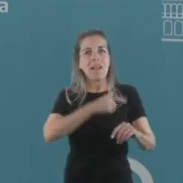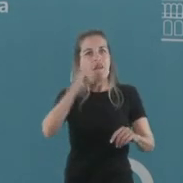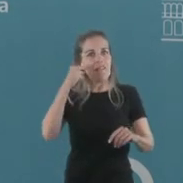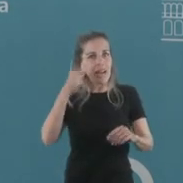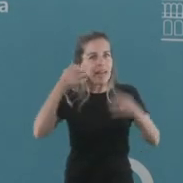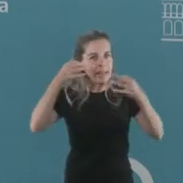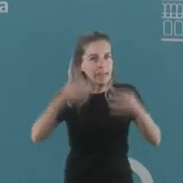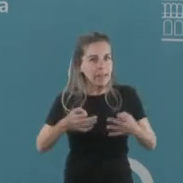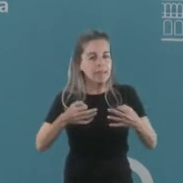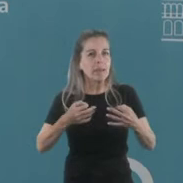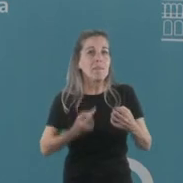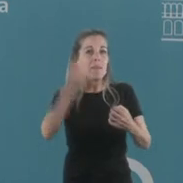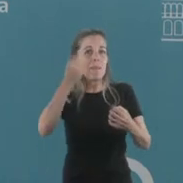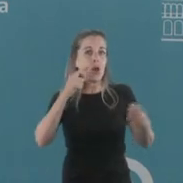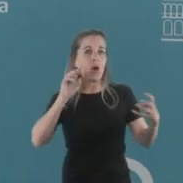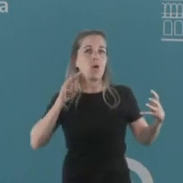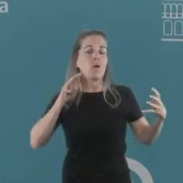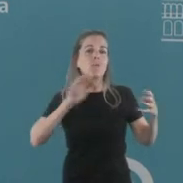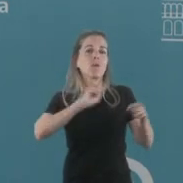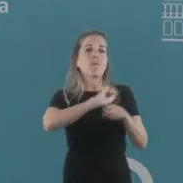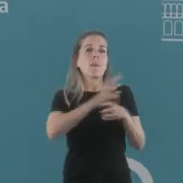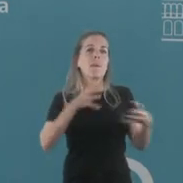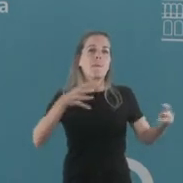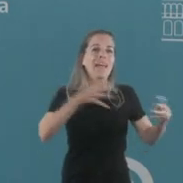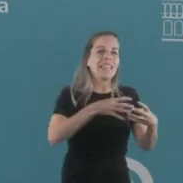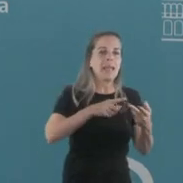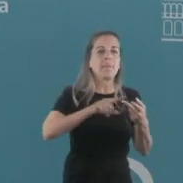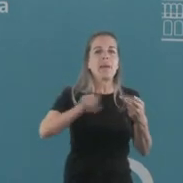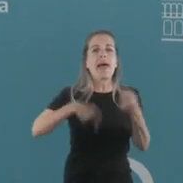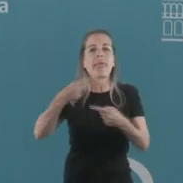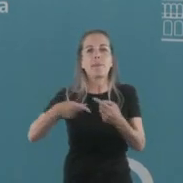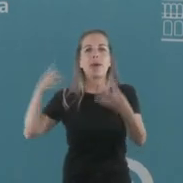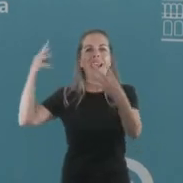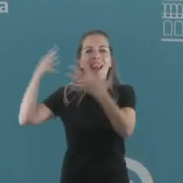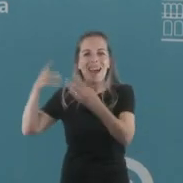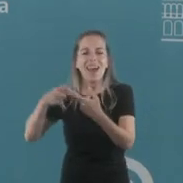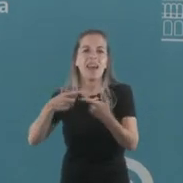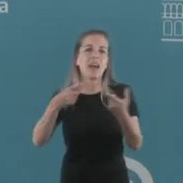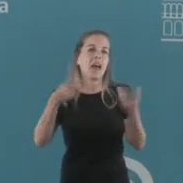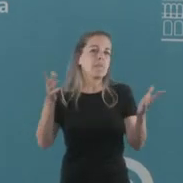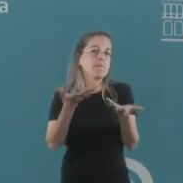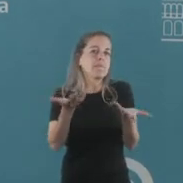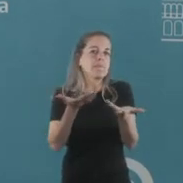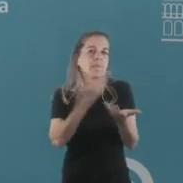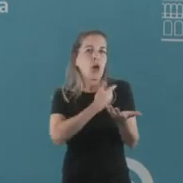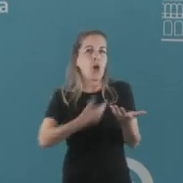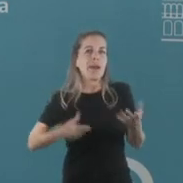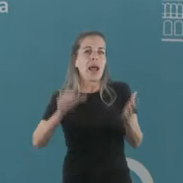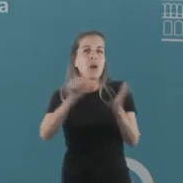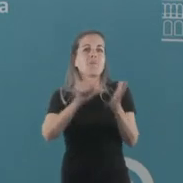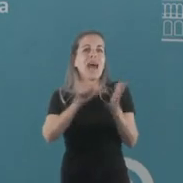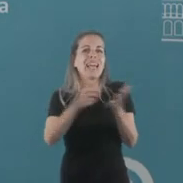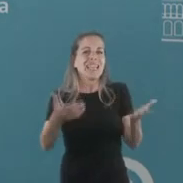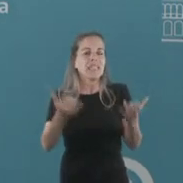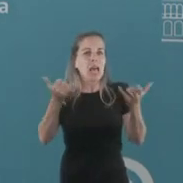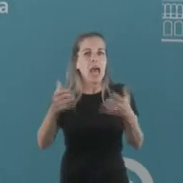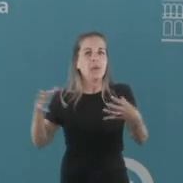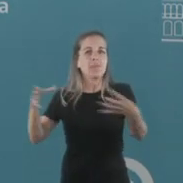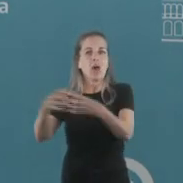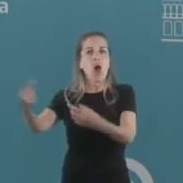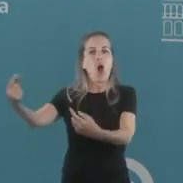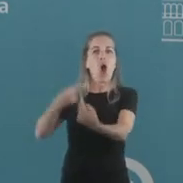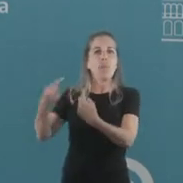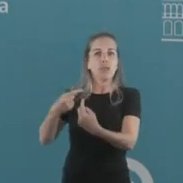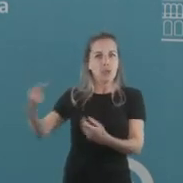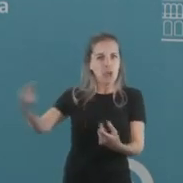en particular, primero con la pandemia, después con la guerra y después con todo lo que significa gobernar un país donde la oposición tiene las características que tiene, los medios de